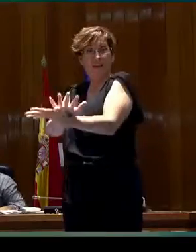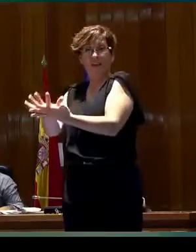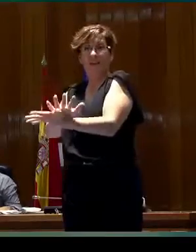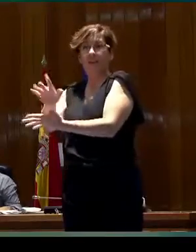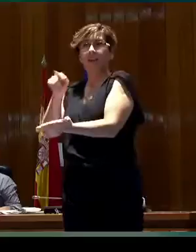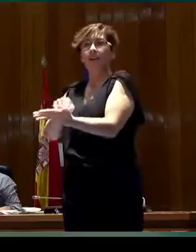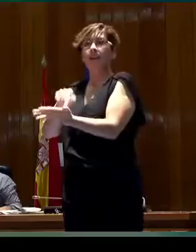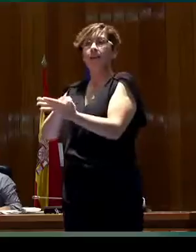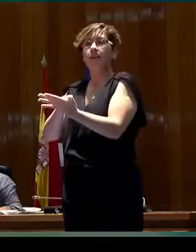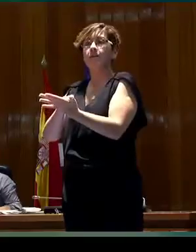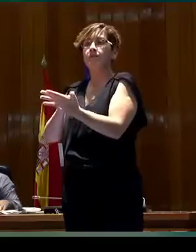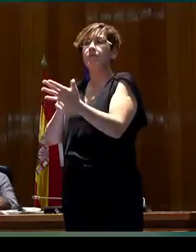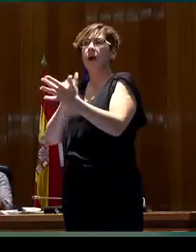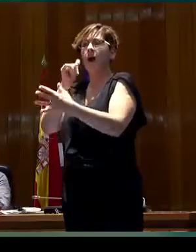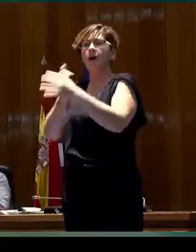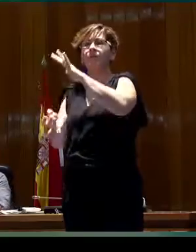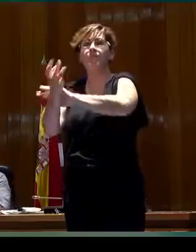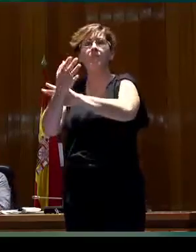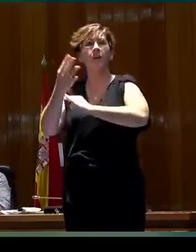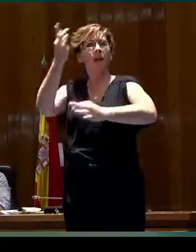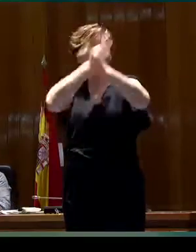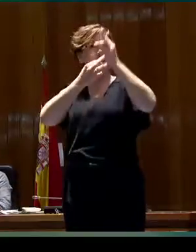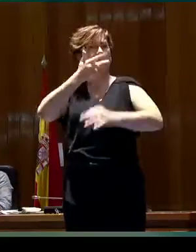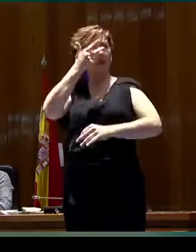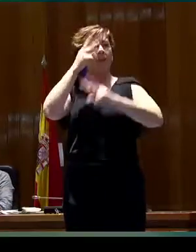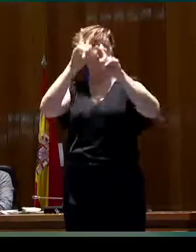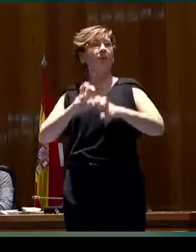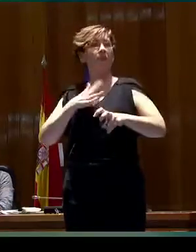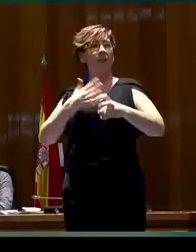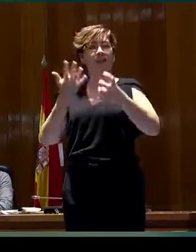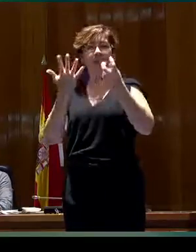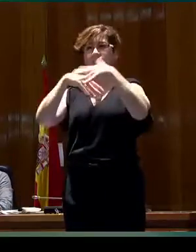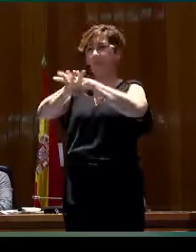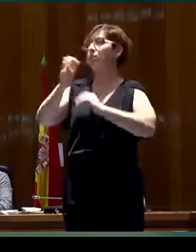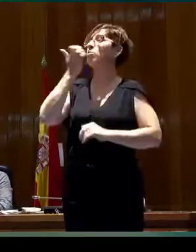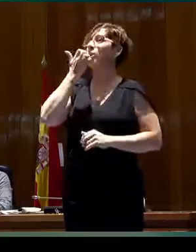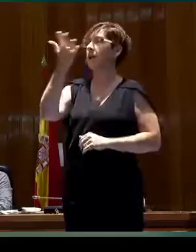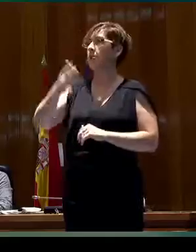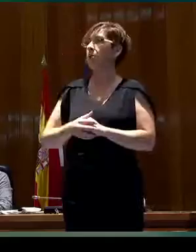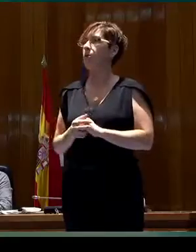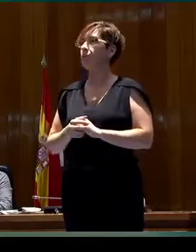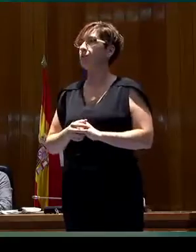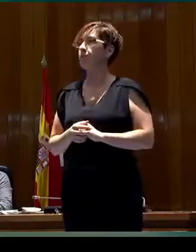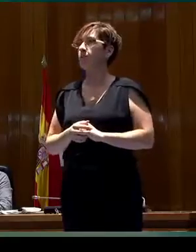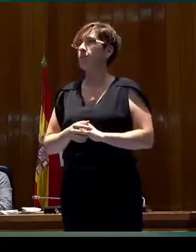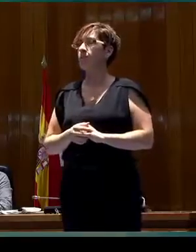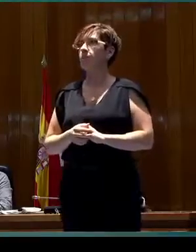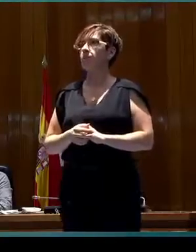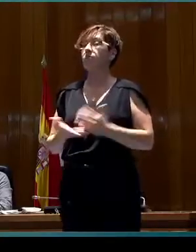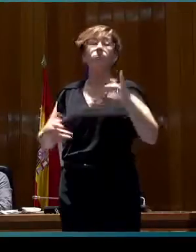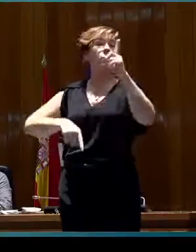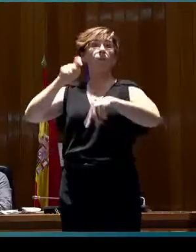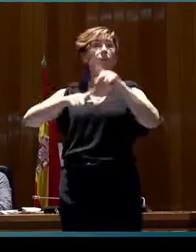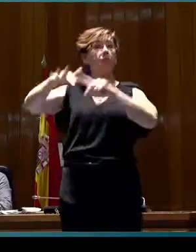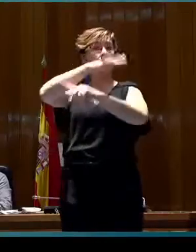decirlo, aspectos interesantes para la interpretación, como pueden ser los derivados de la exposición pública. Es